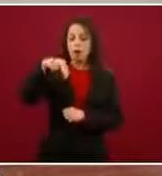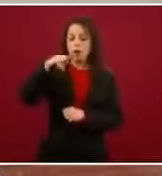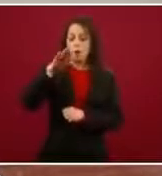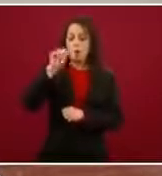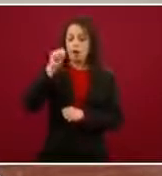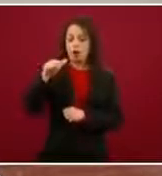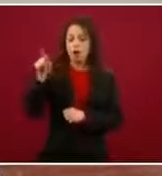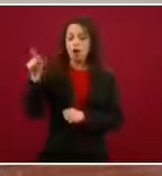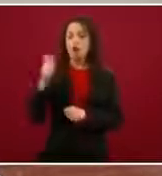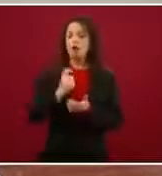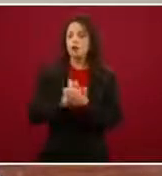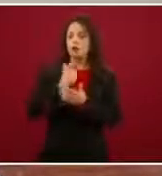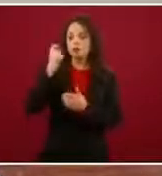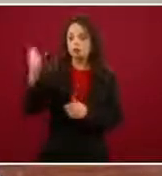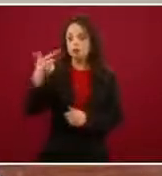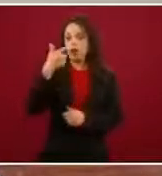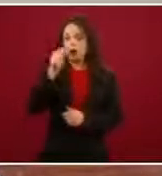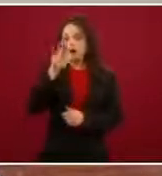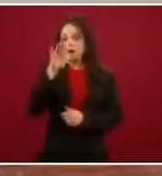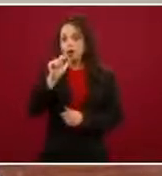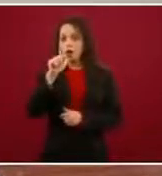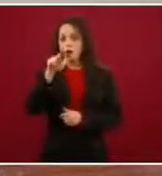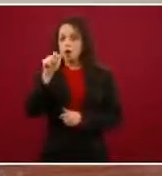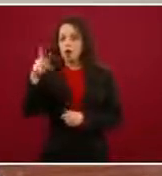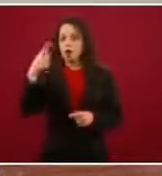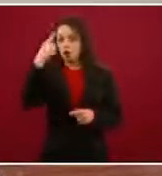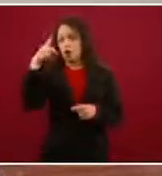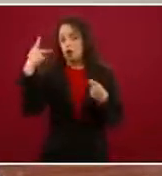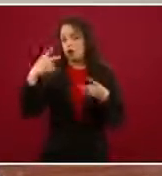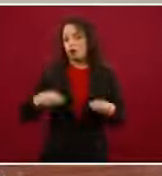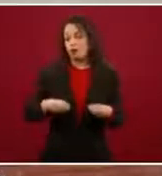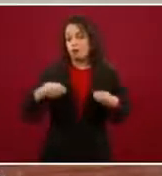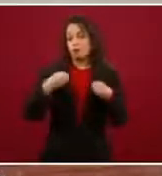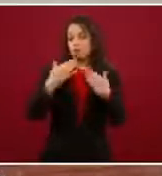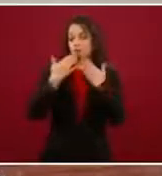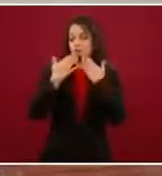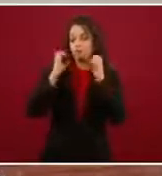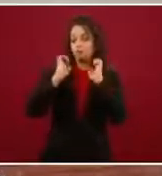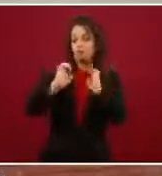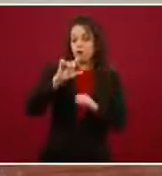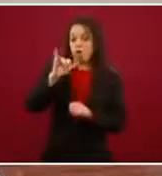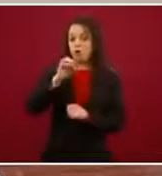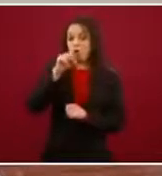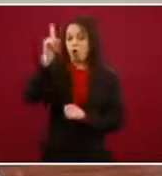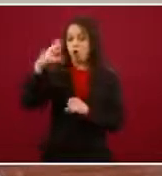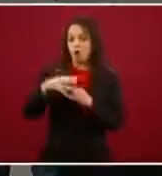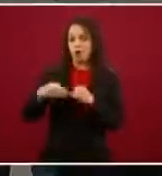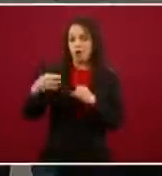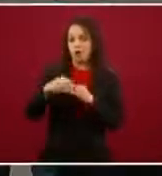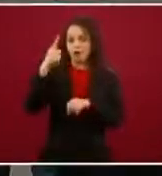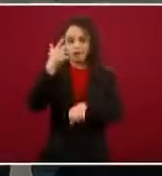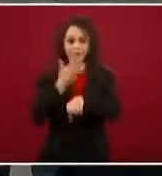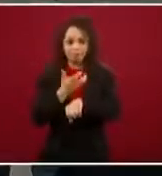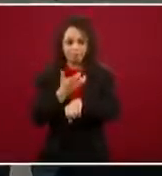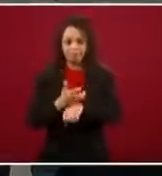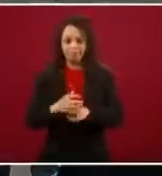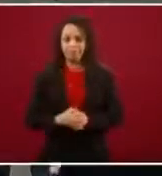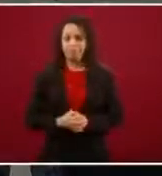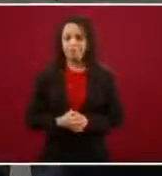al señor García Luna su modo de vida en Miami, en los Estados Unidos.